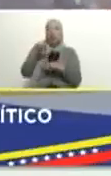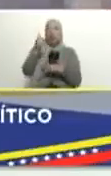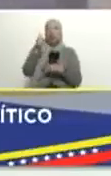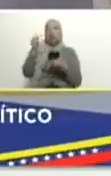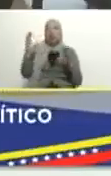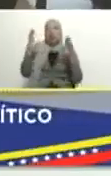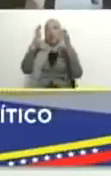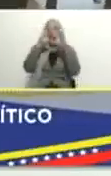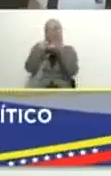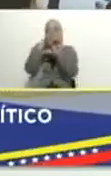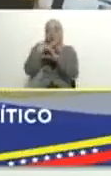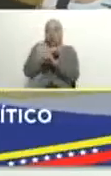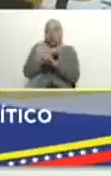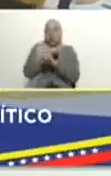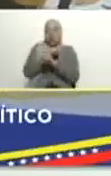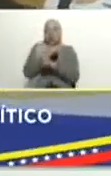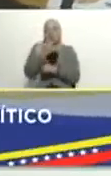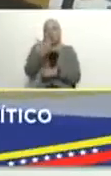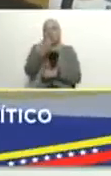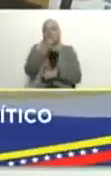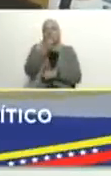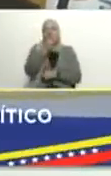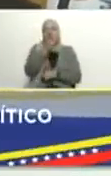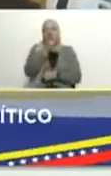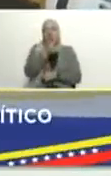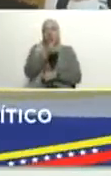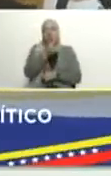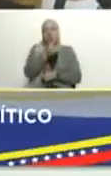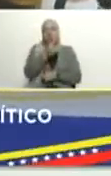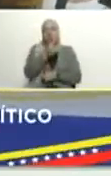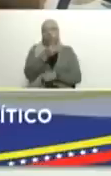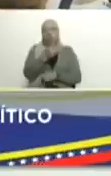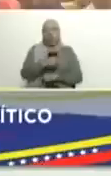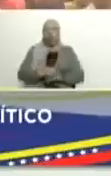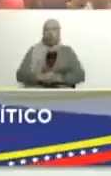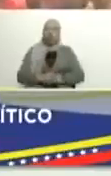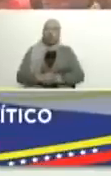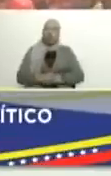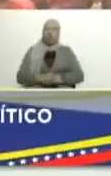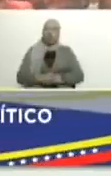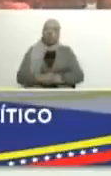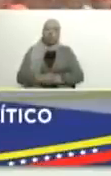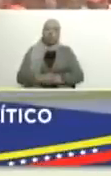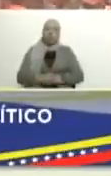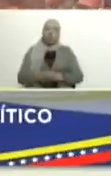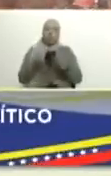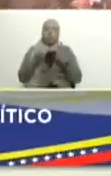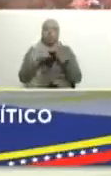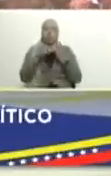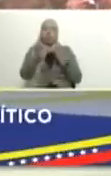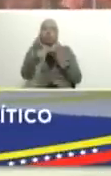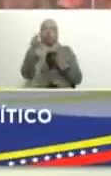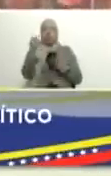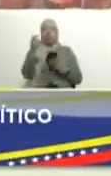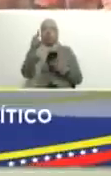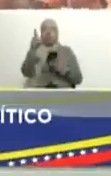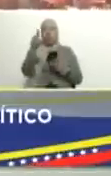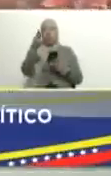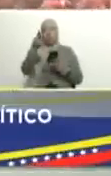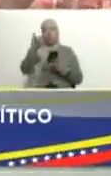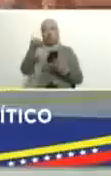en punto, frente a 3 periodistas. Estaba Rodríguez, creo, de